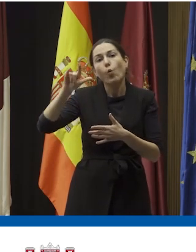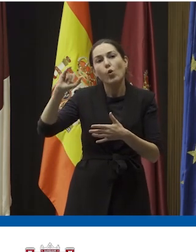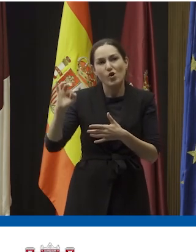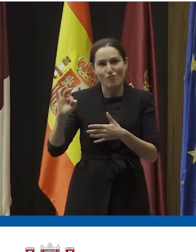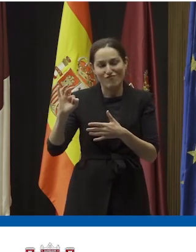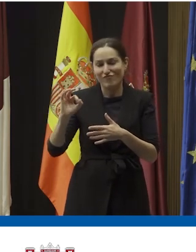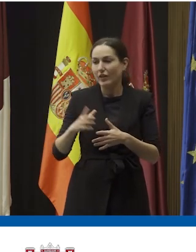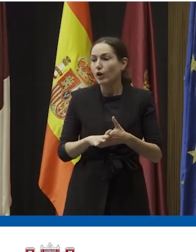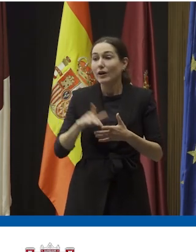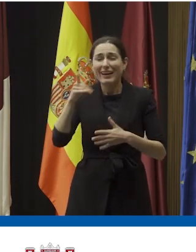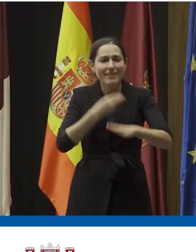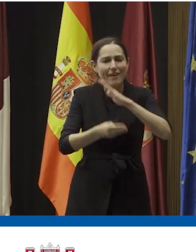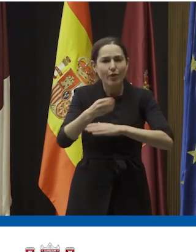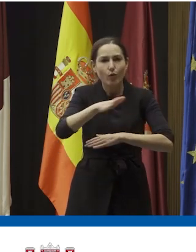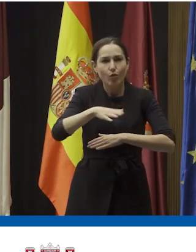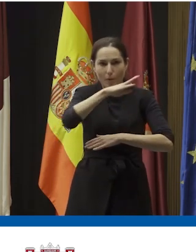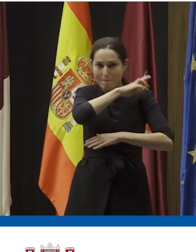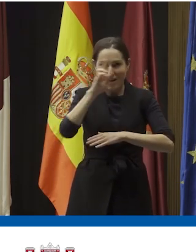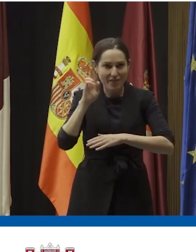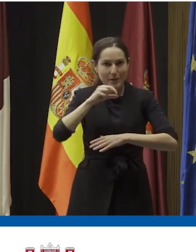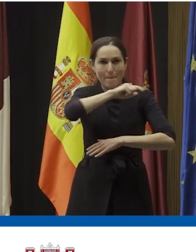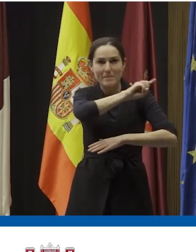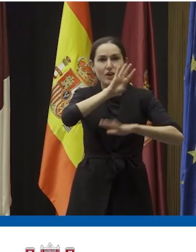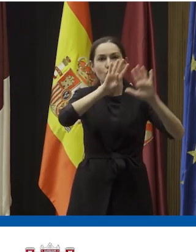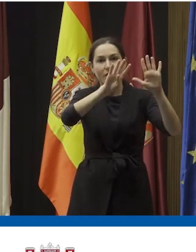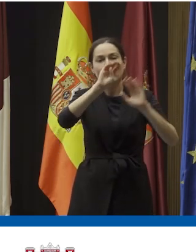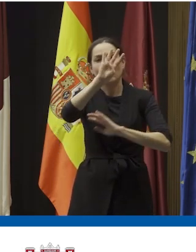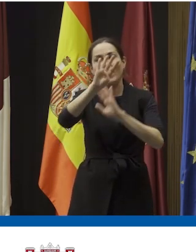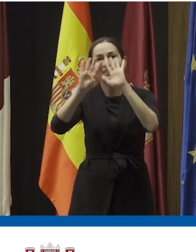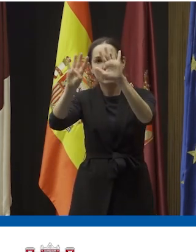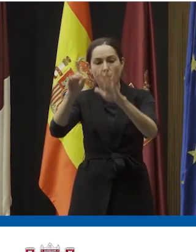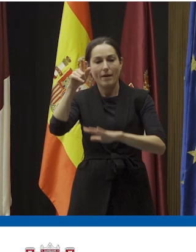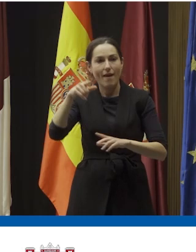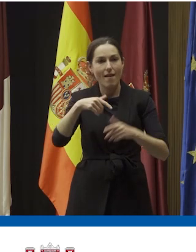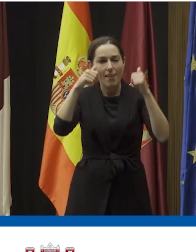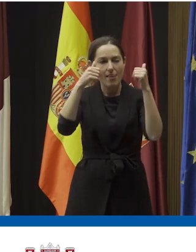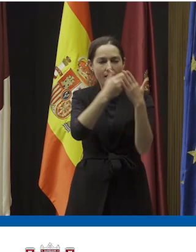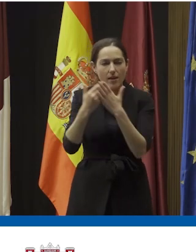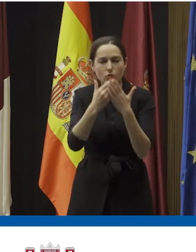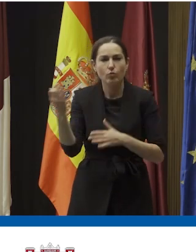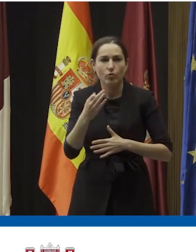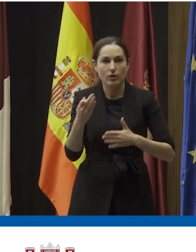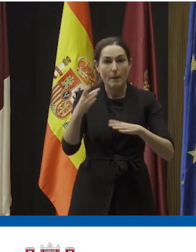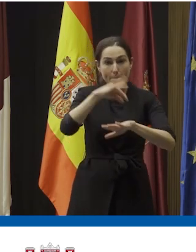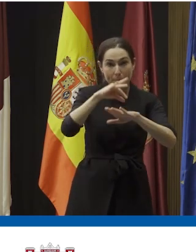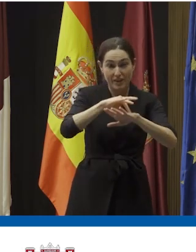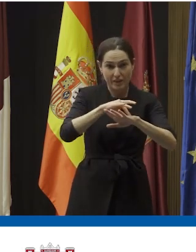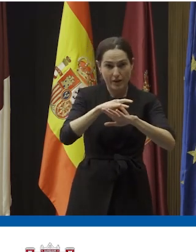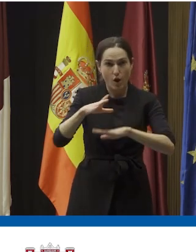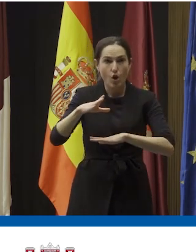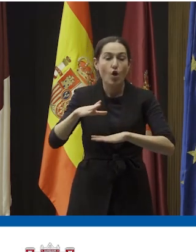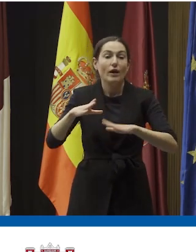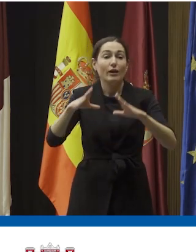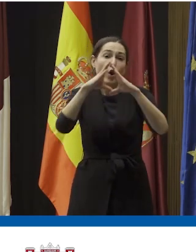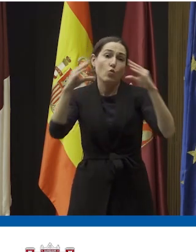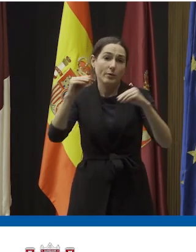Virseda Rodríguez nació en Madrid en 1949, se licenció en Medicina por la Universidad Complutense de Madrid